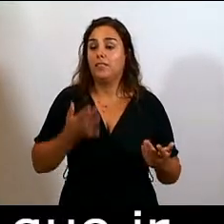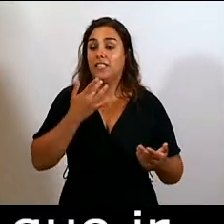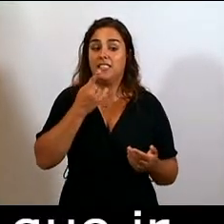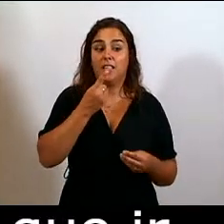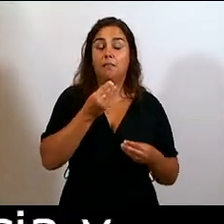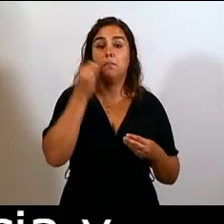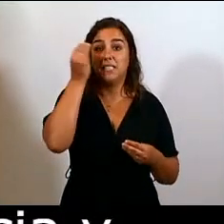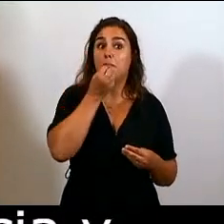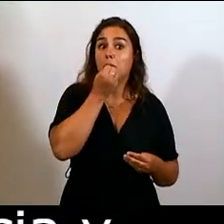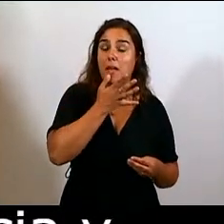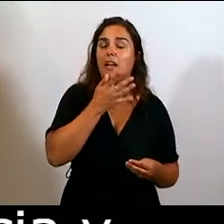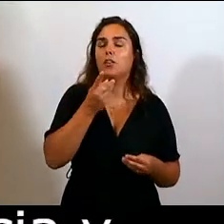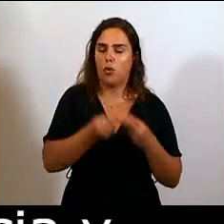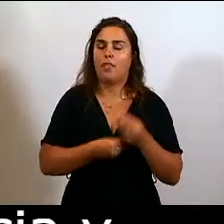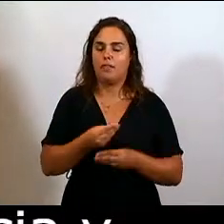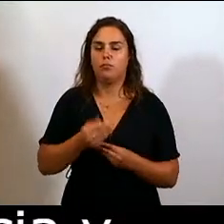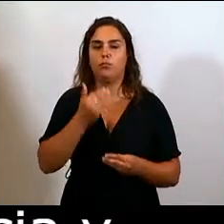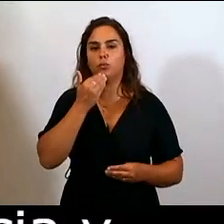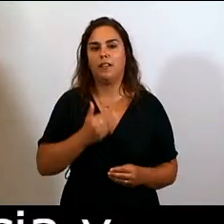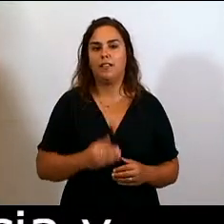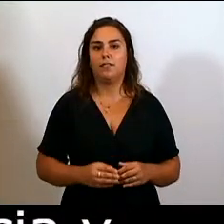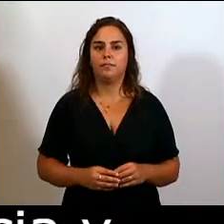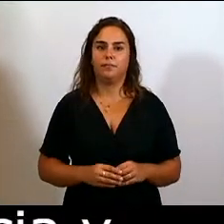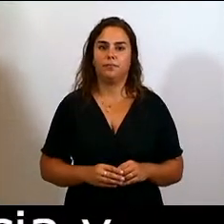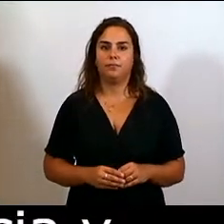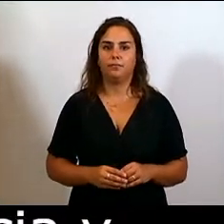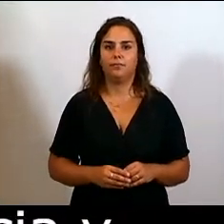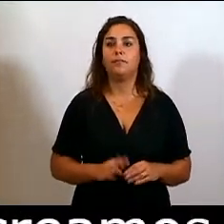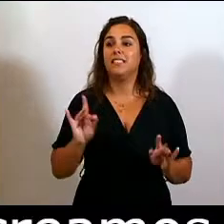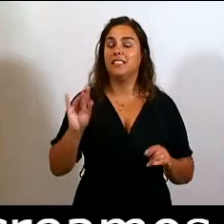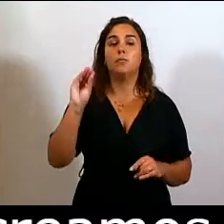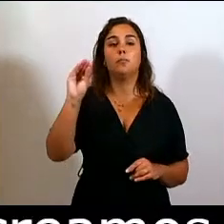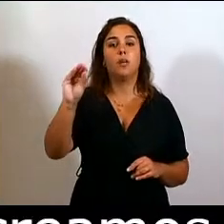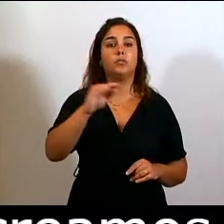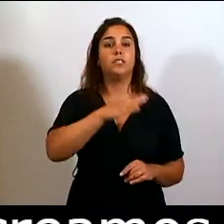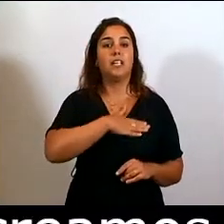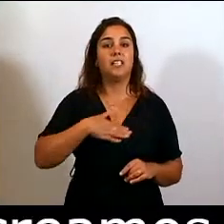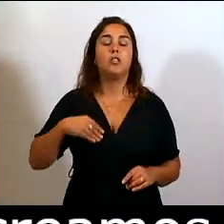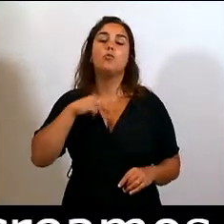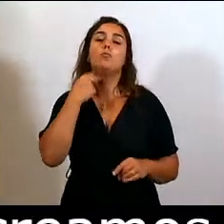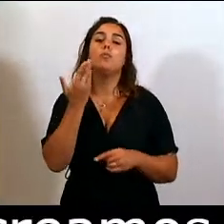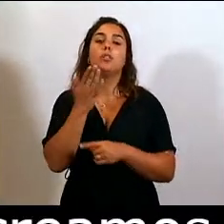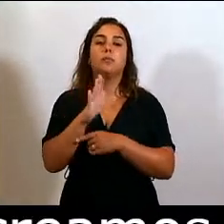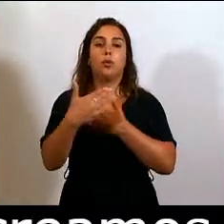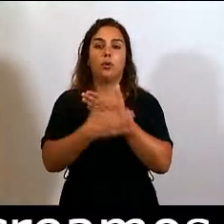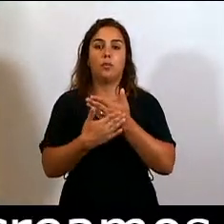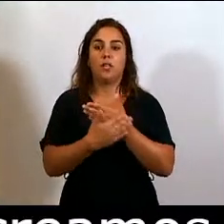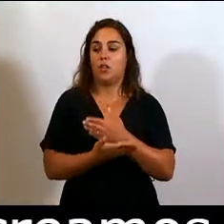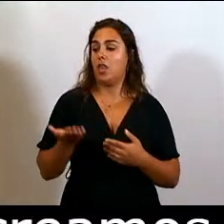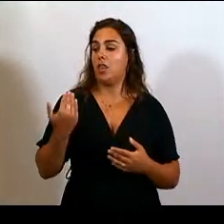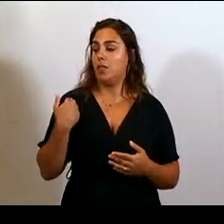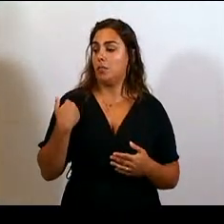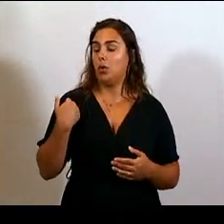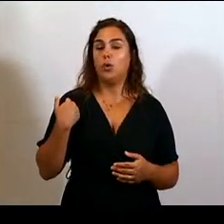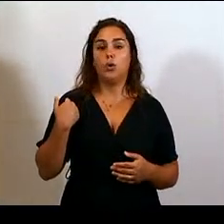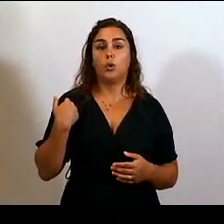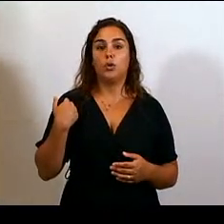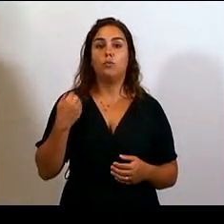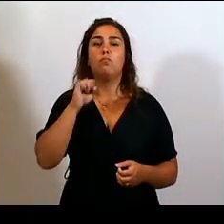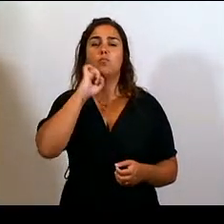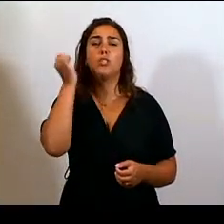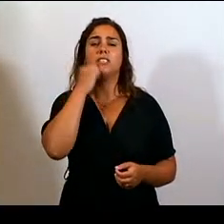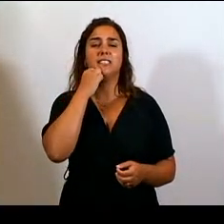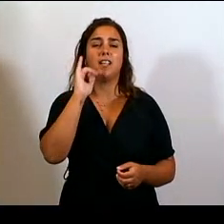lo que se ejecute. Gracias. Sí, yo le quería preguntar a la portavoz del Gobierno. Hace unos minutos ha habido una